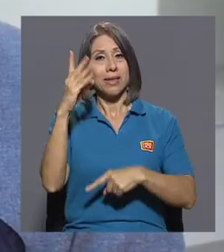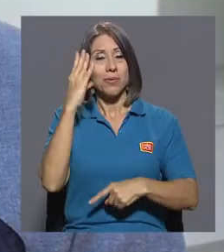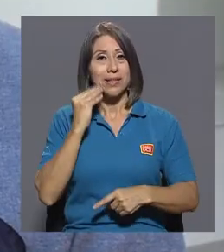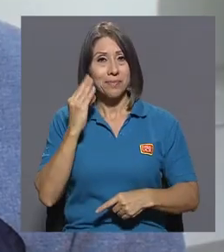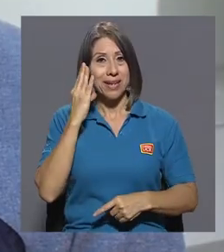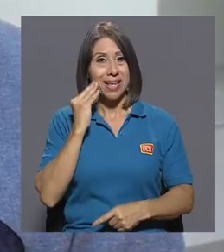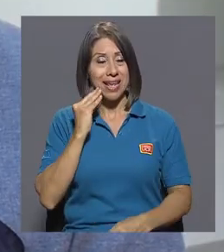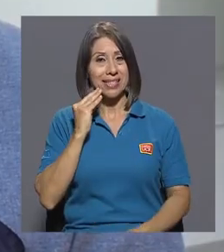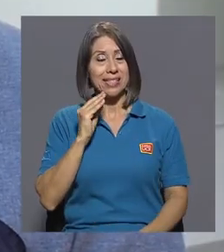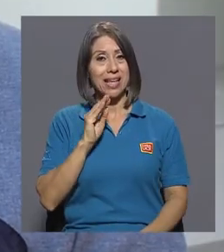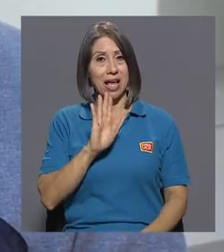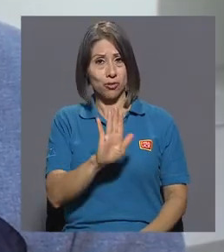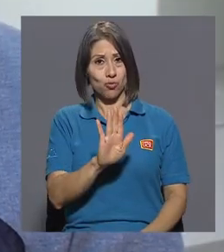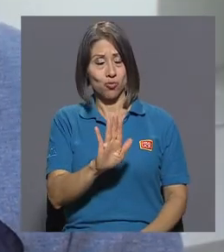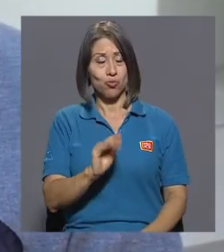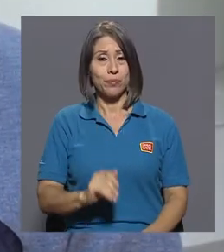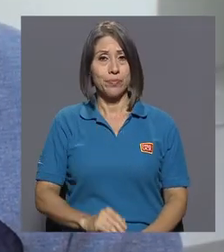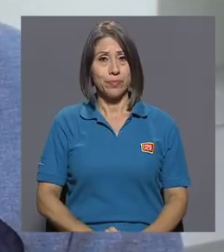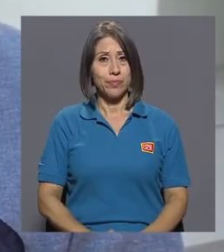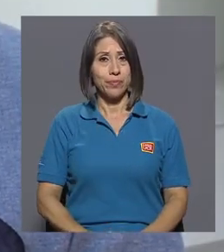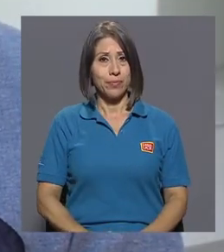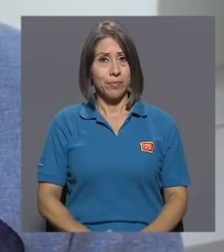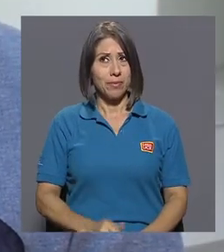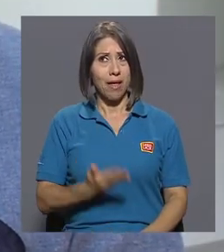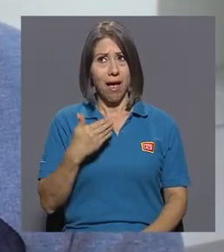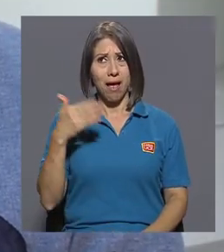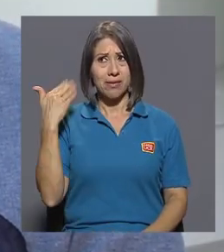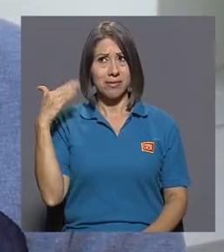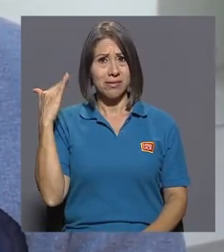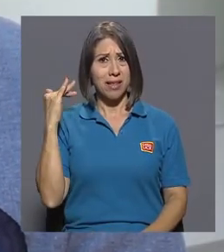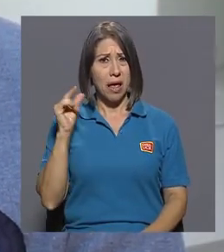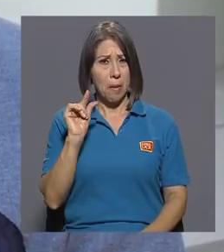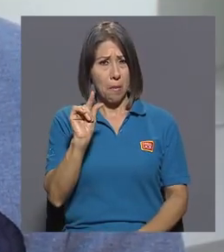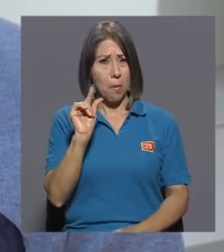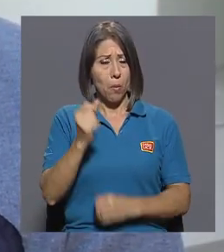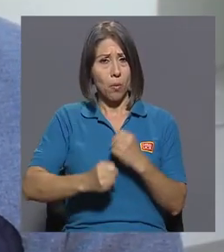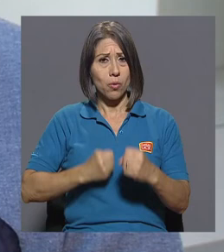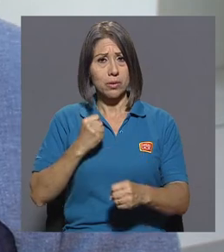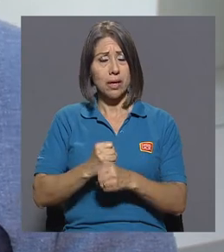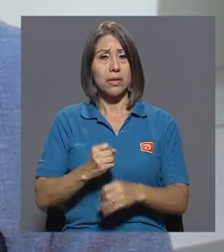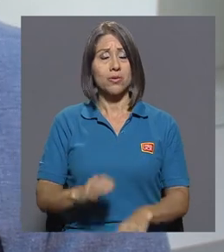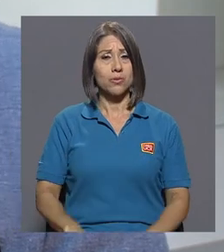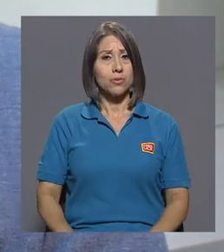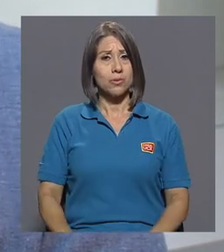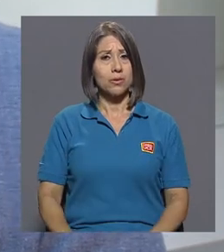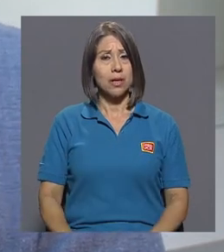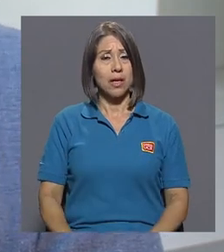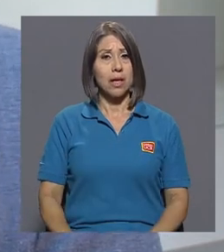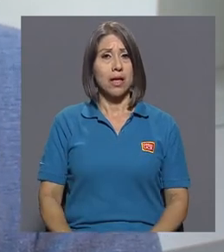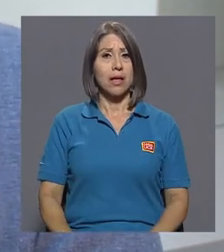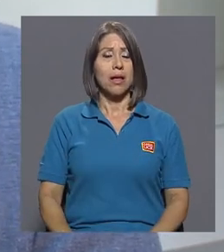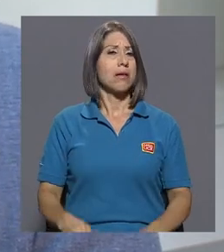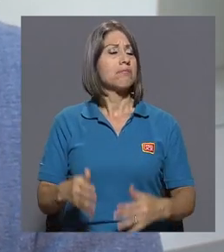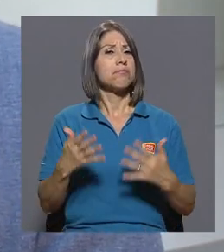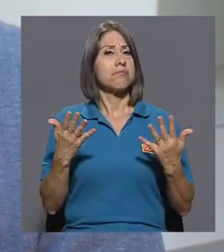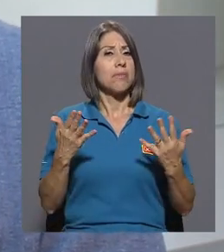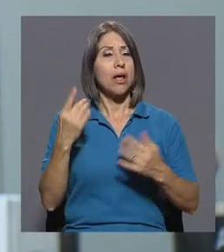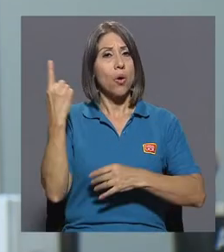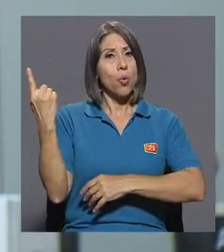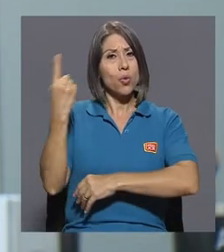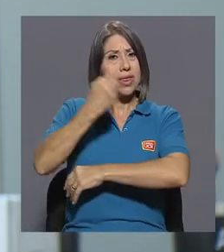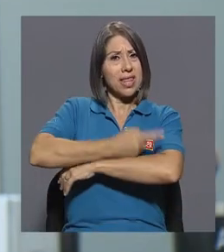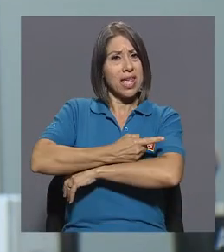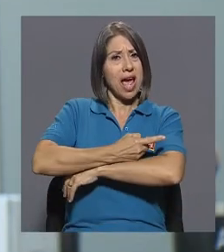inclusive hace pocos años, fue que un día unos tipos le